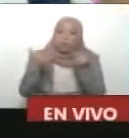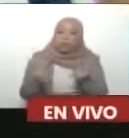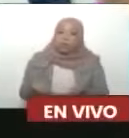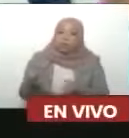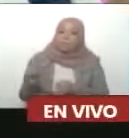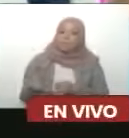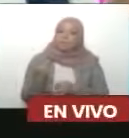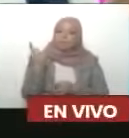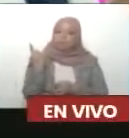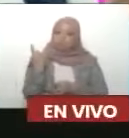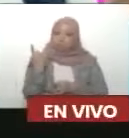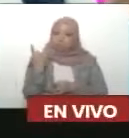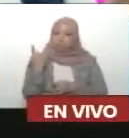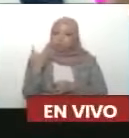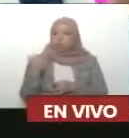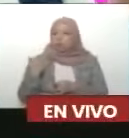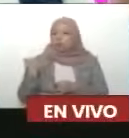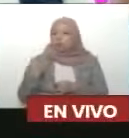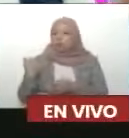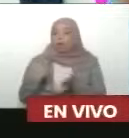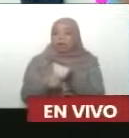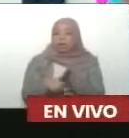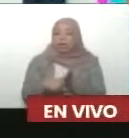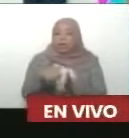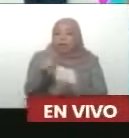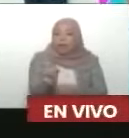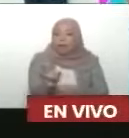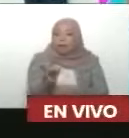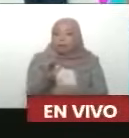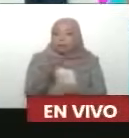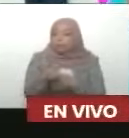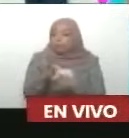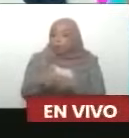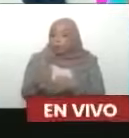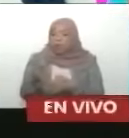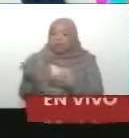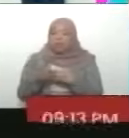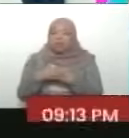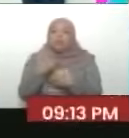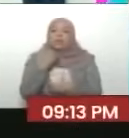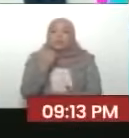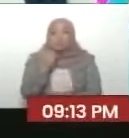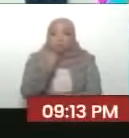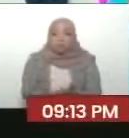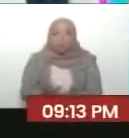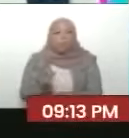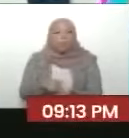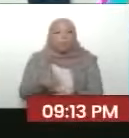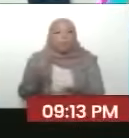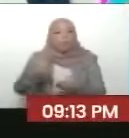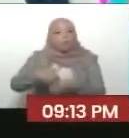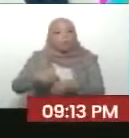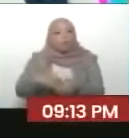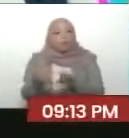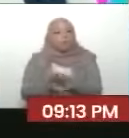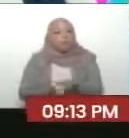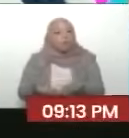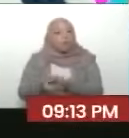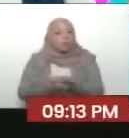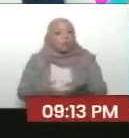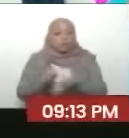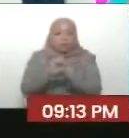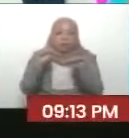primer lugar, cualquier cédula que usted tenga, así esté vencido, le sirve para ir a votar sin problema. Primero,